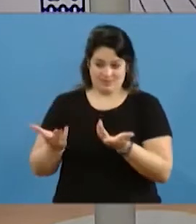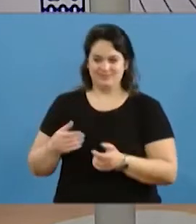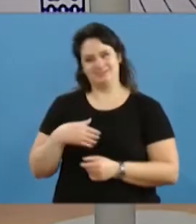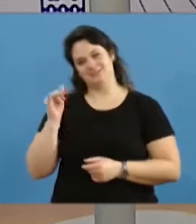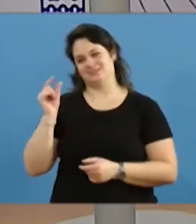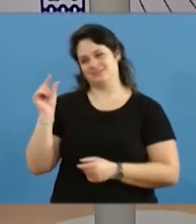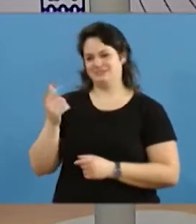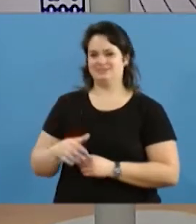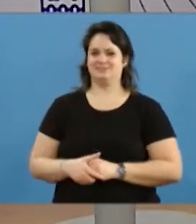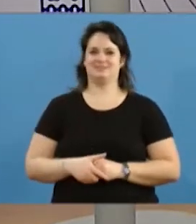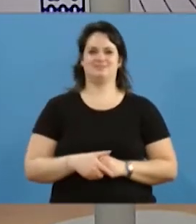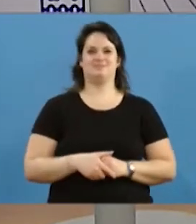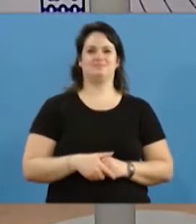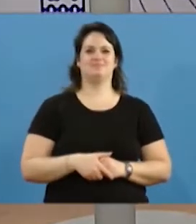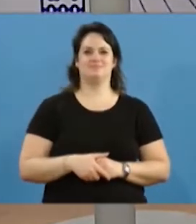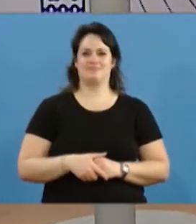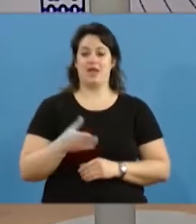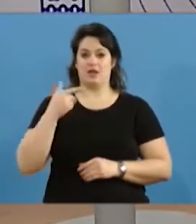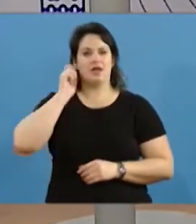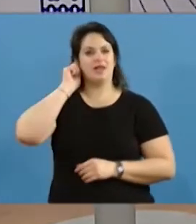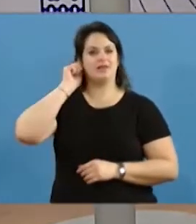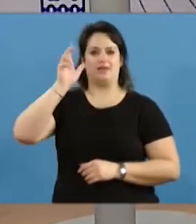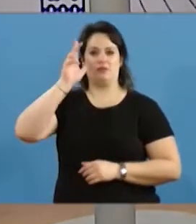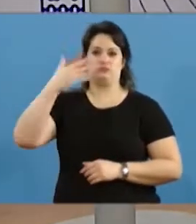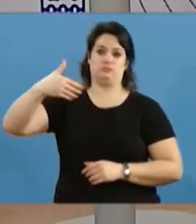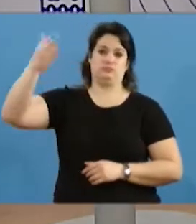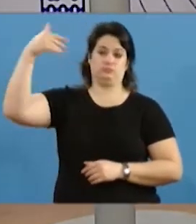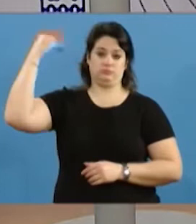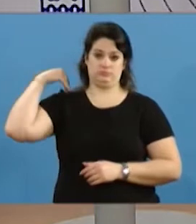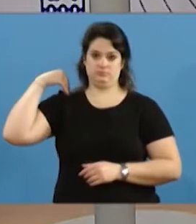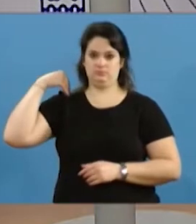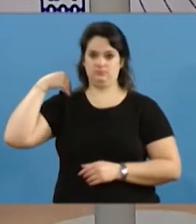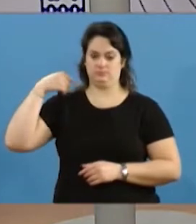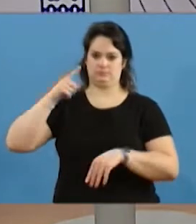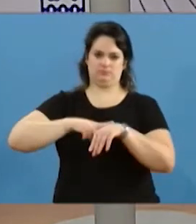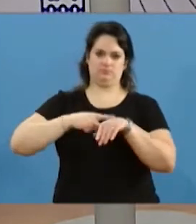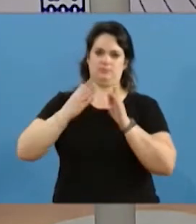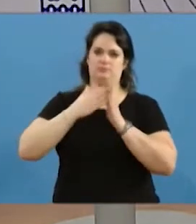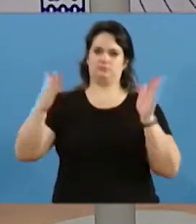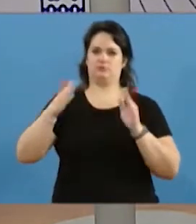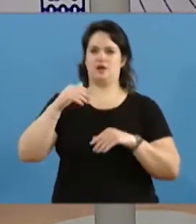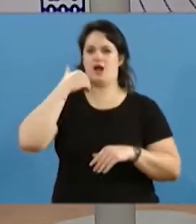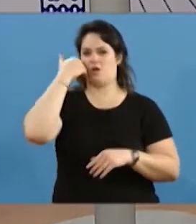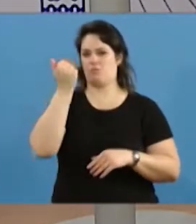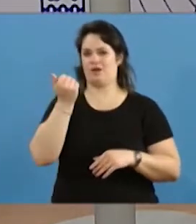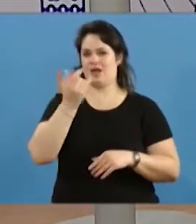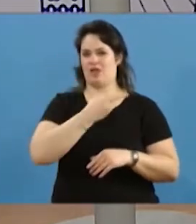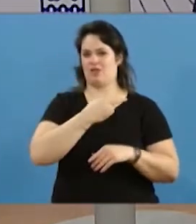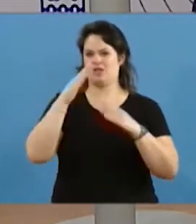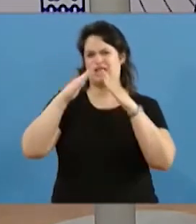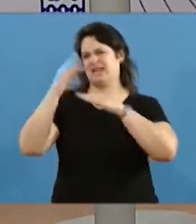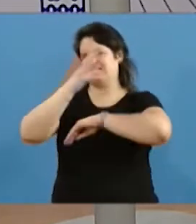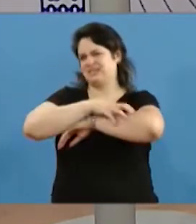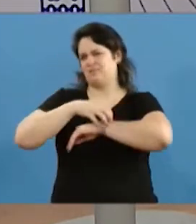Bueno, empezamos. Cuando yo tenía 8 años, pasé una larga temporada con mi abuela en una casita